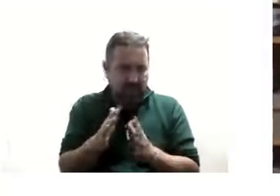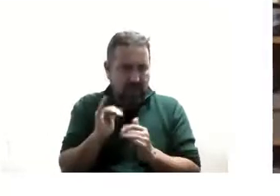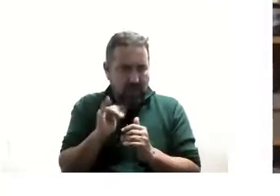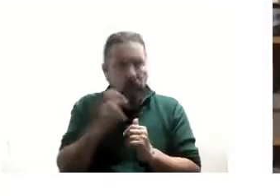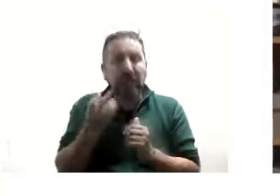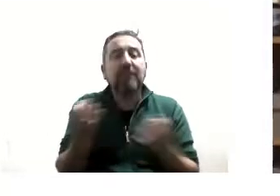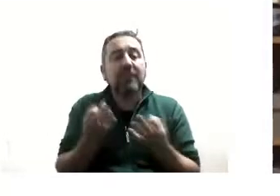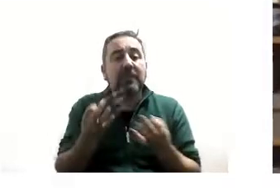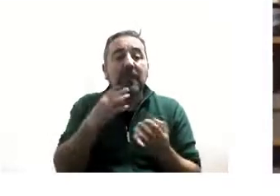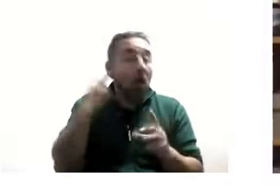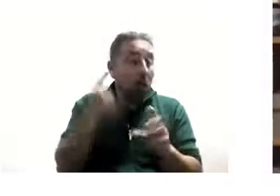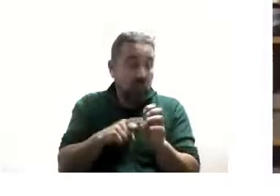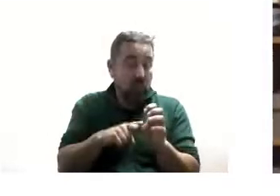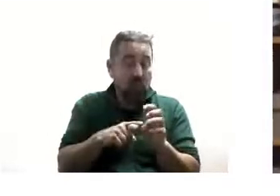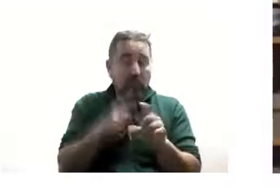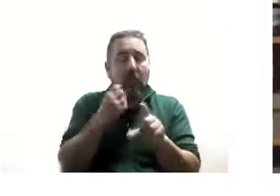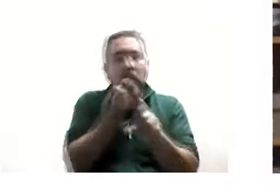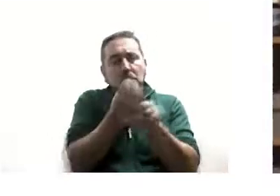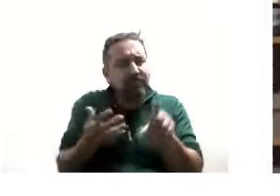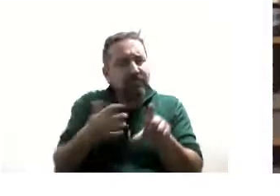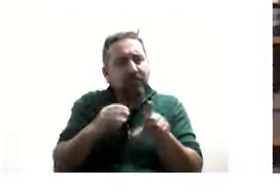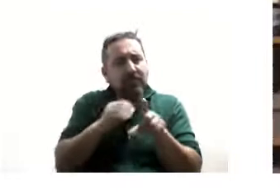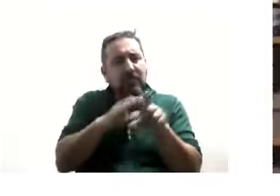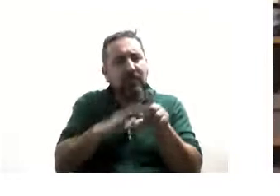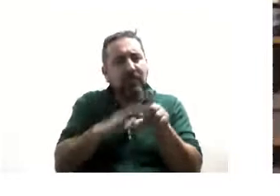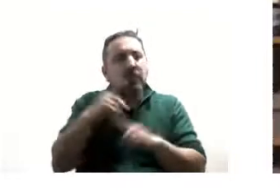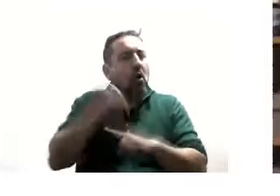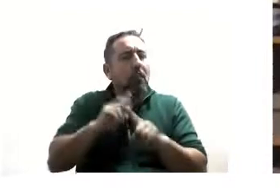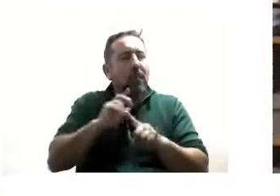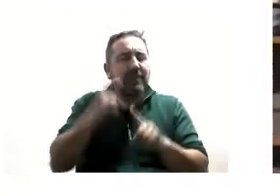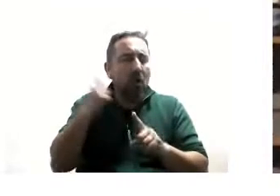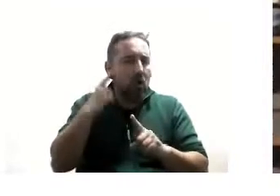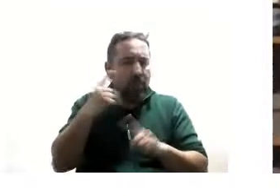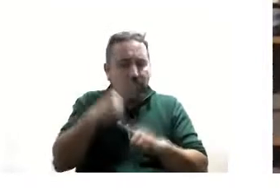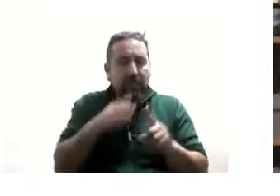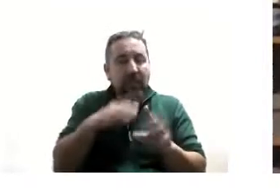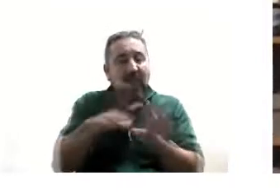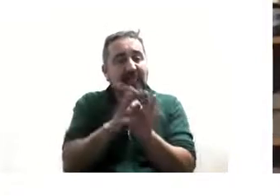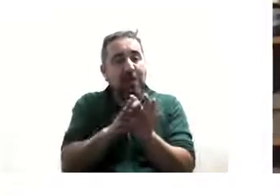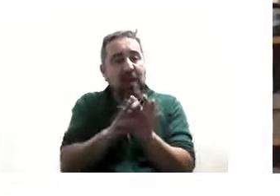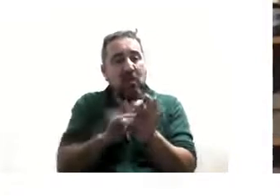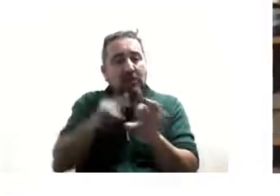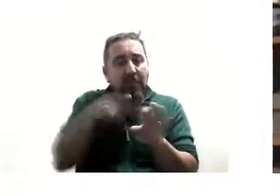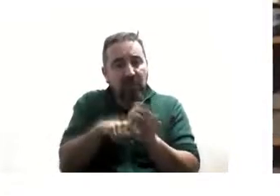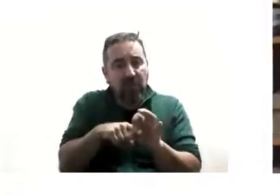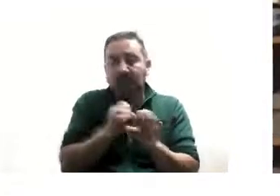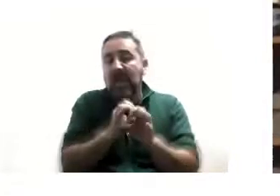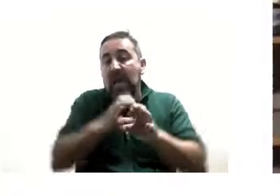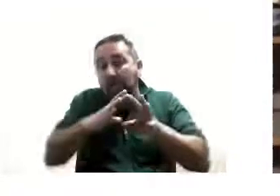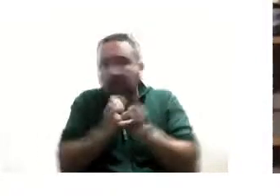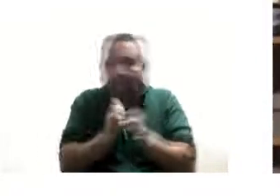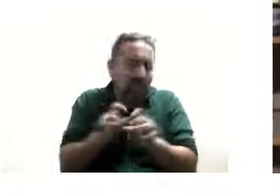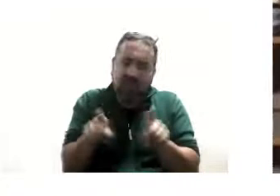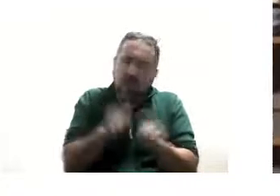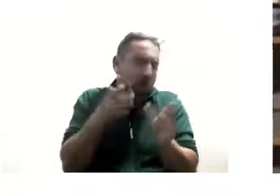ocurre es que el oído supura cuando lo que tenemos es un problema en el oído medio. Tenemos una perforación timpánica, grande o pequeña, crónica, como